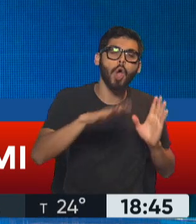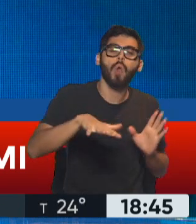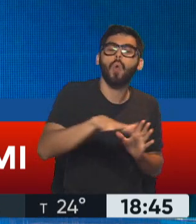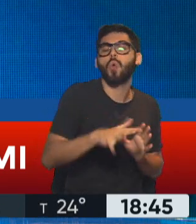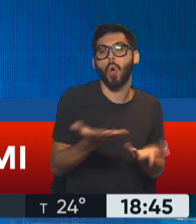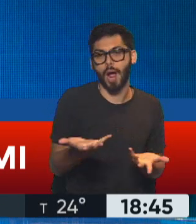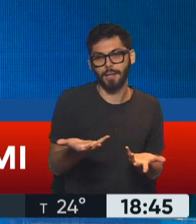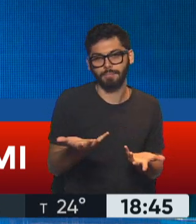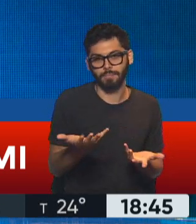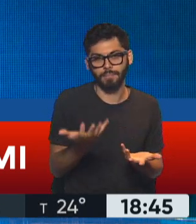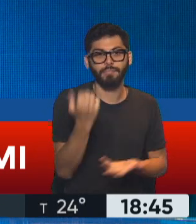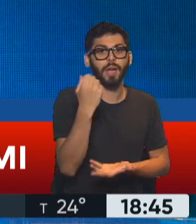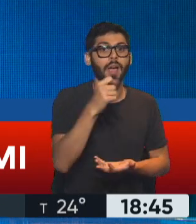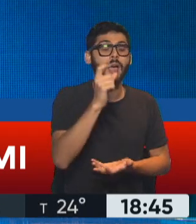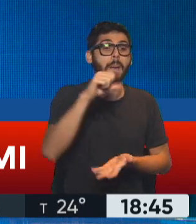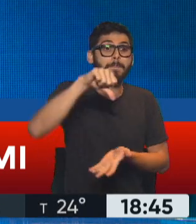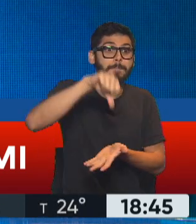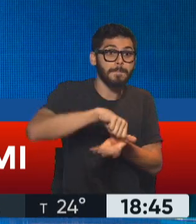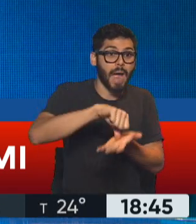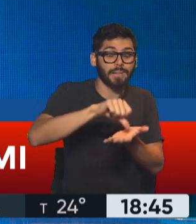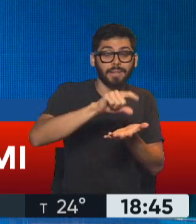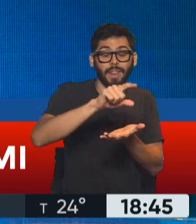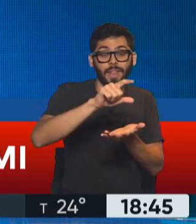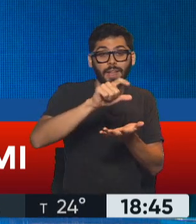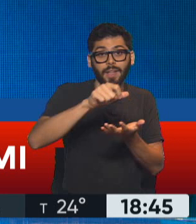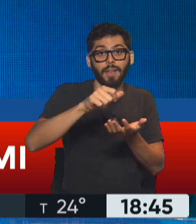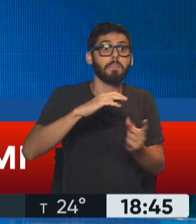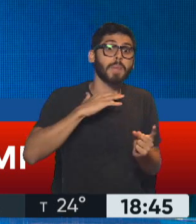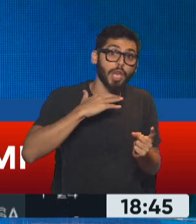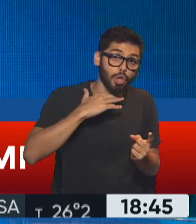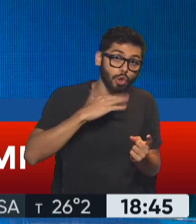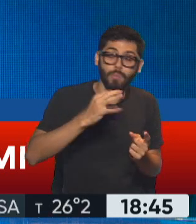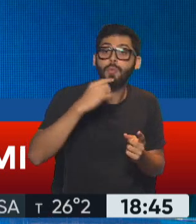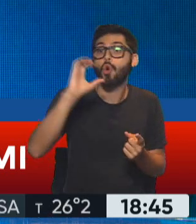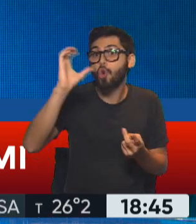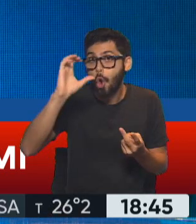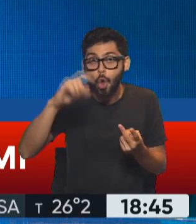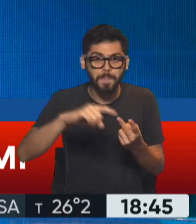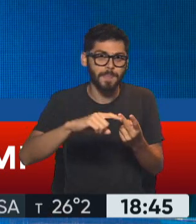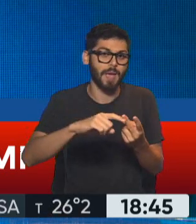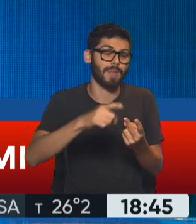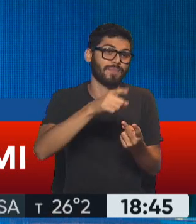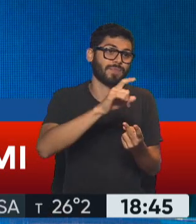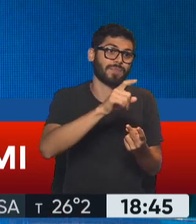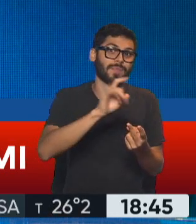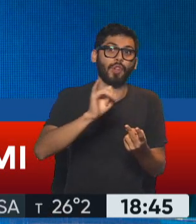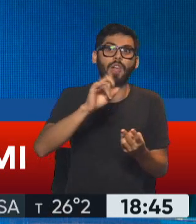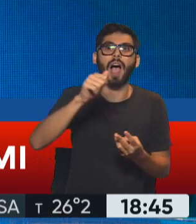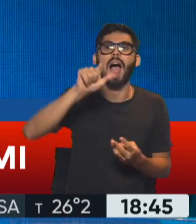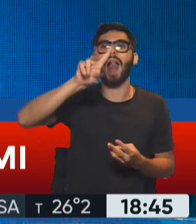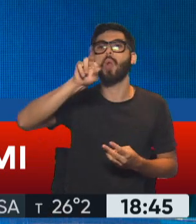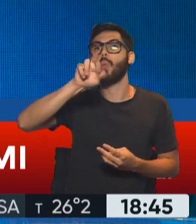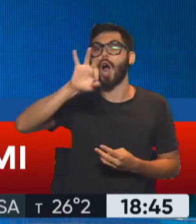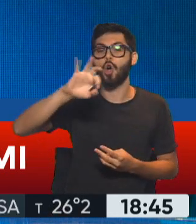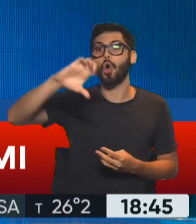rol que ocupa la economía narco en países, en algunas ciudades de México, lo que puede ser en Colombia. Ahí contaba, cuando decía que esto se lo contaba Álvaro Colón, es